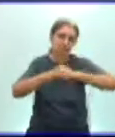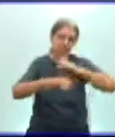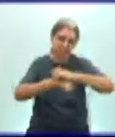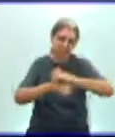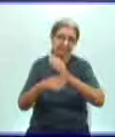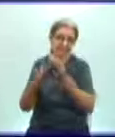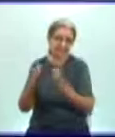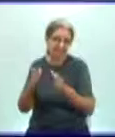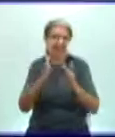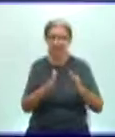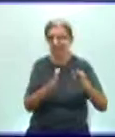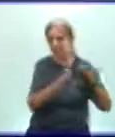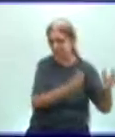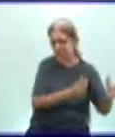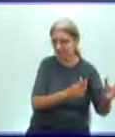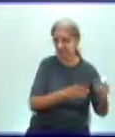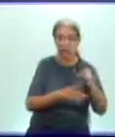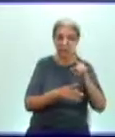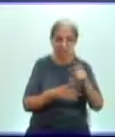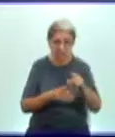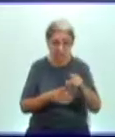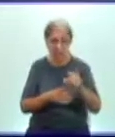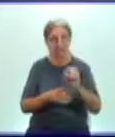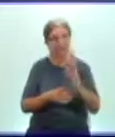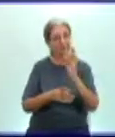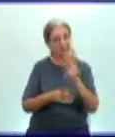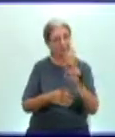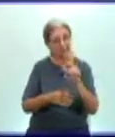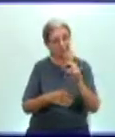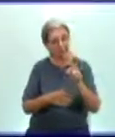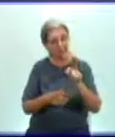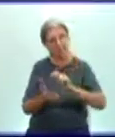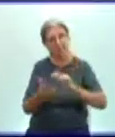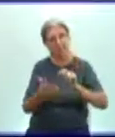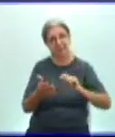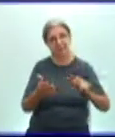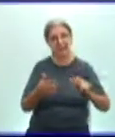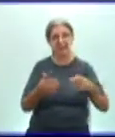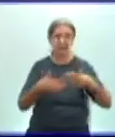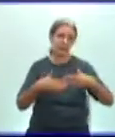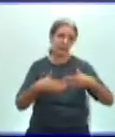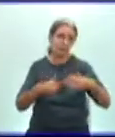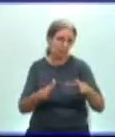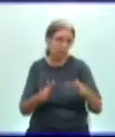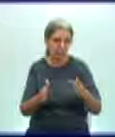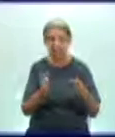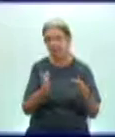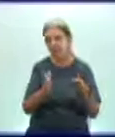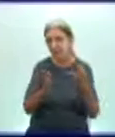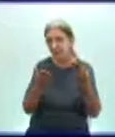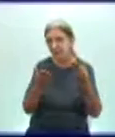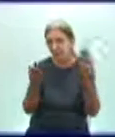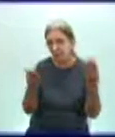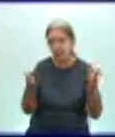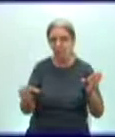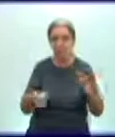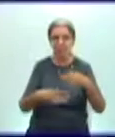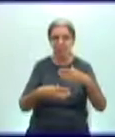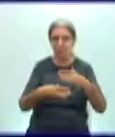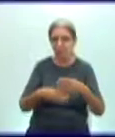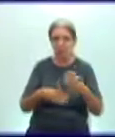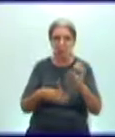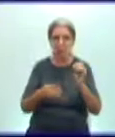debe respetar también cuando le orienten un ejercicio de redacción en introducción, desarrollo y conclusiones